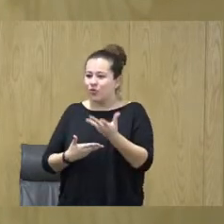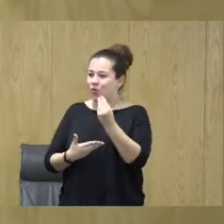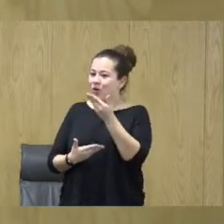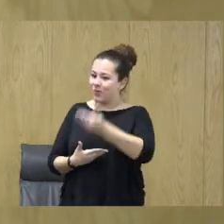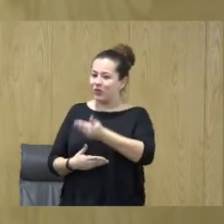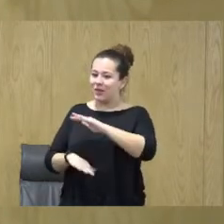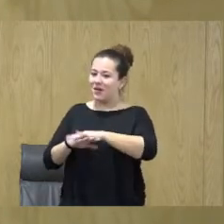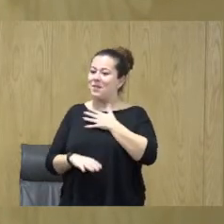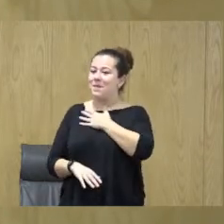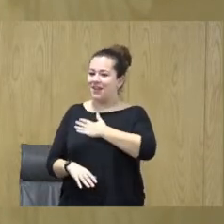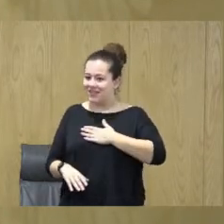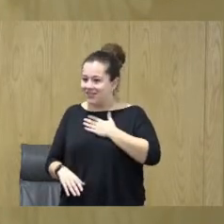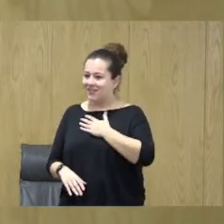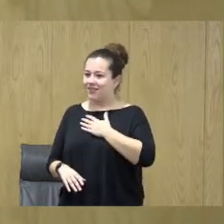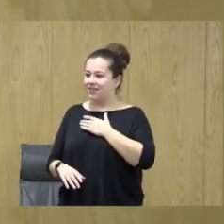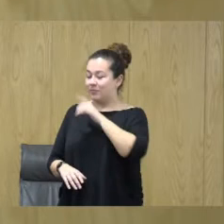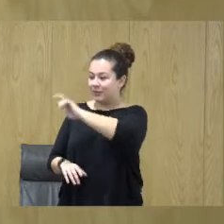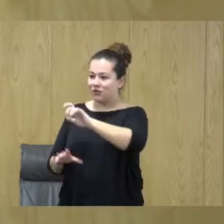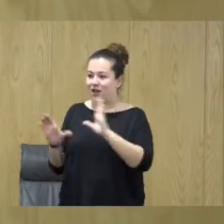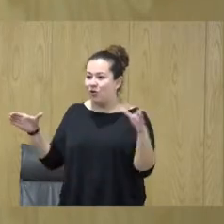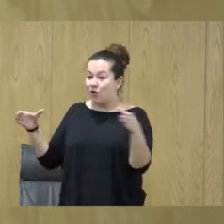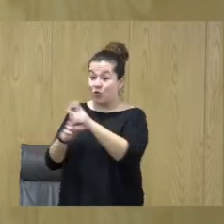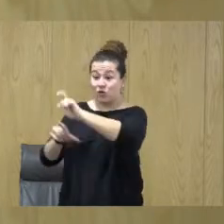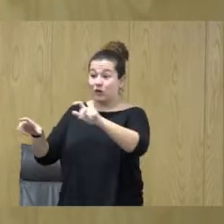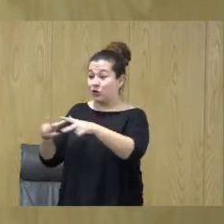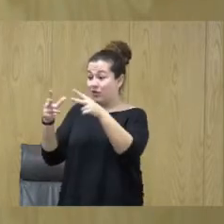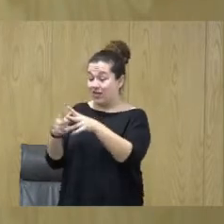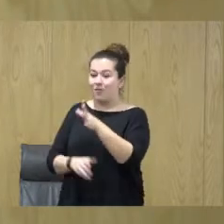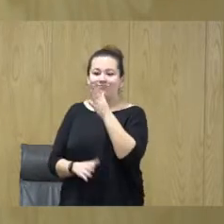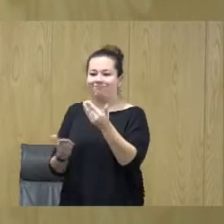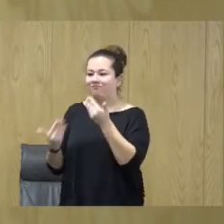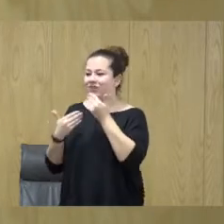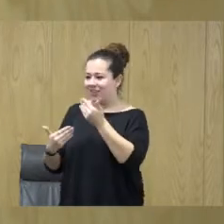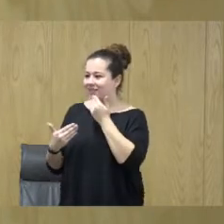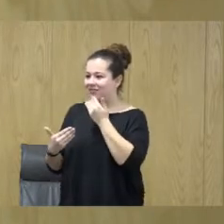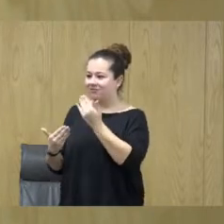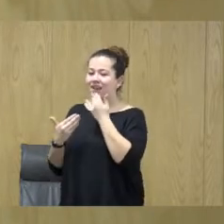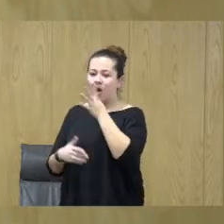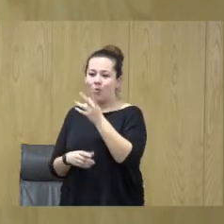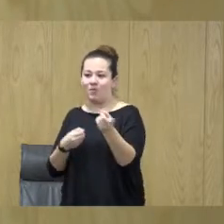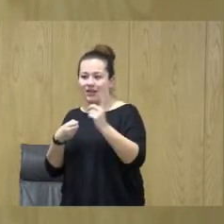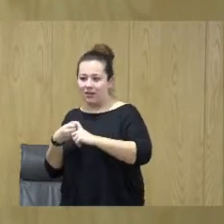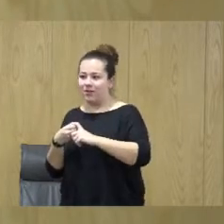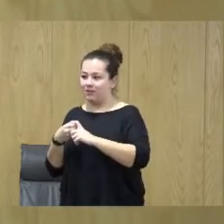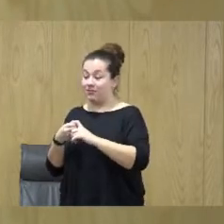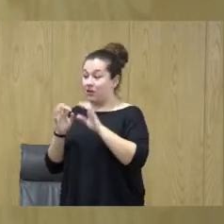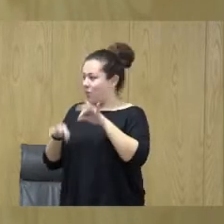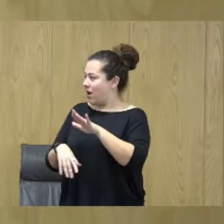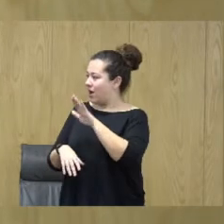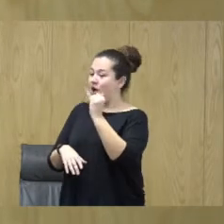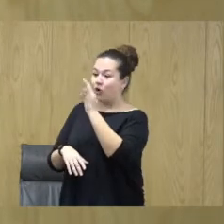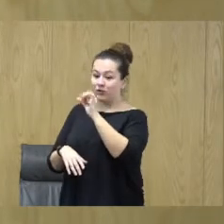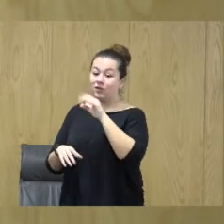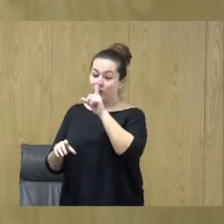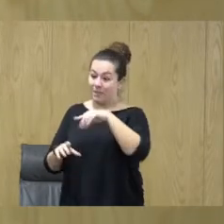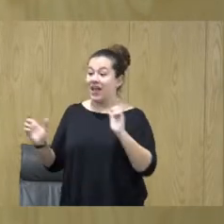al bienestar del conjunto de la sociedad. Así que muchísimas gracias, gracias por participar tanto a José Antonio como a su equipo,